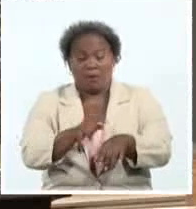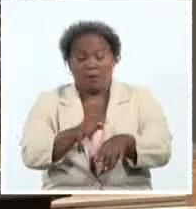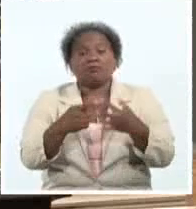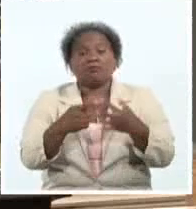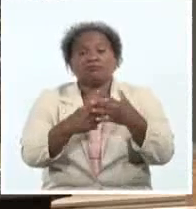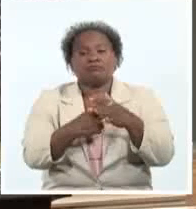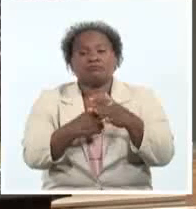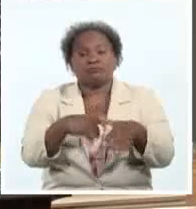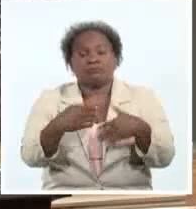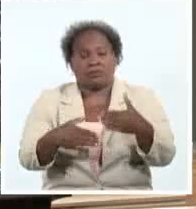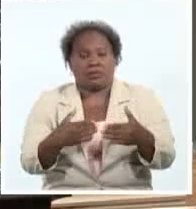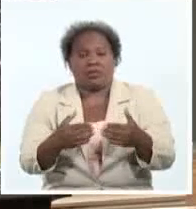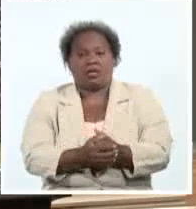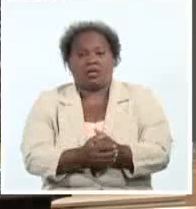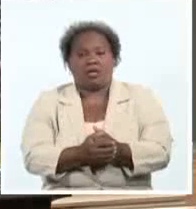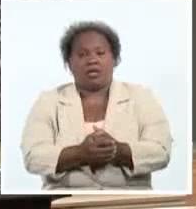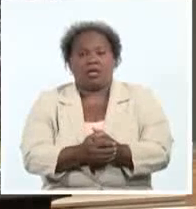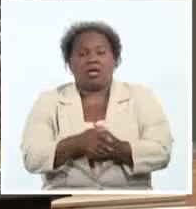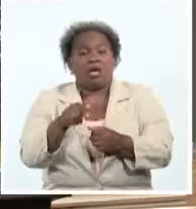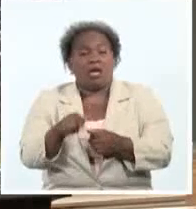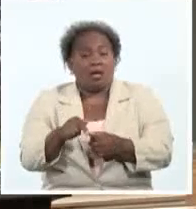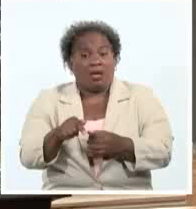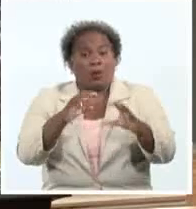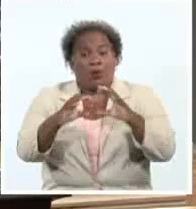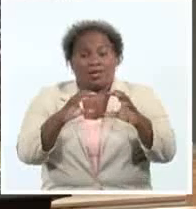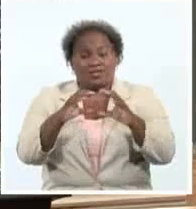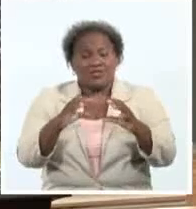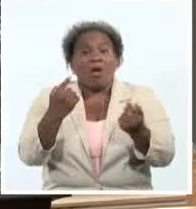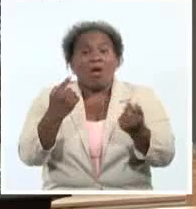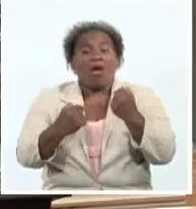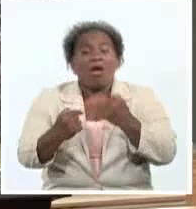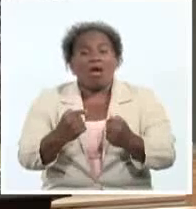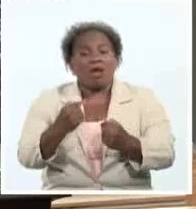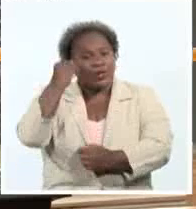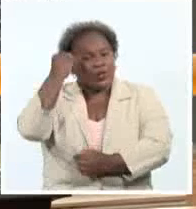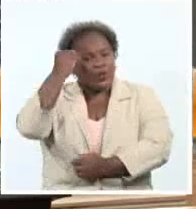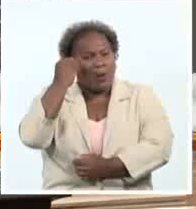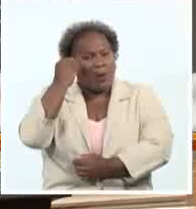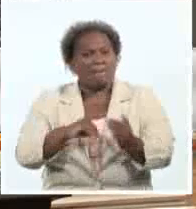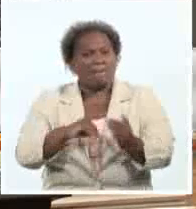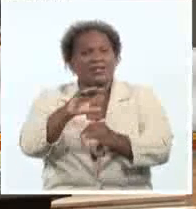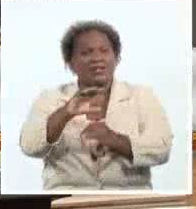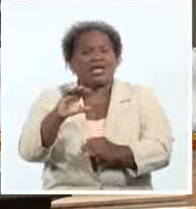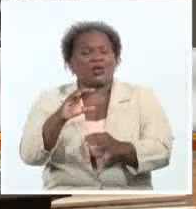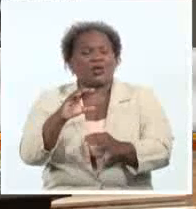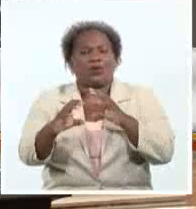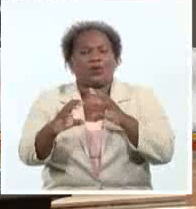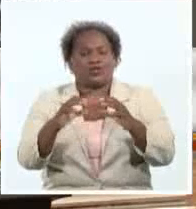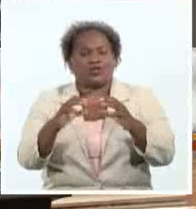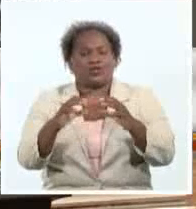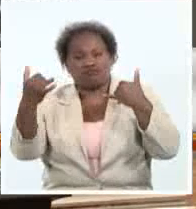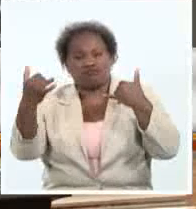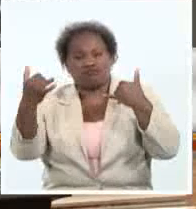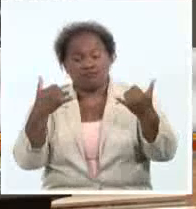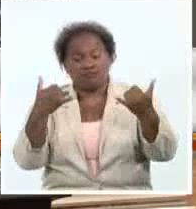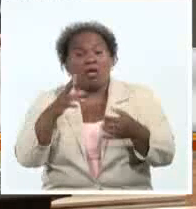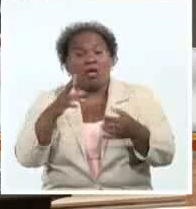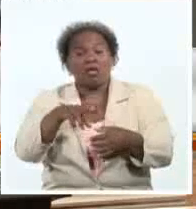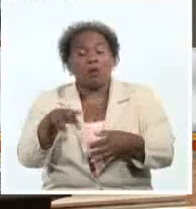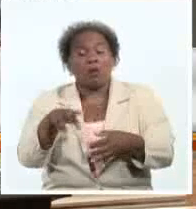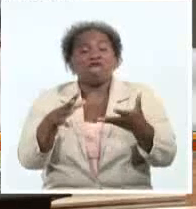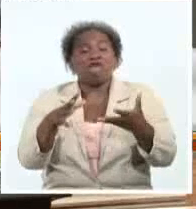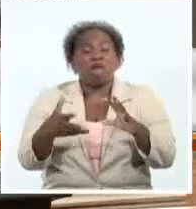En el caso de las comunicaciones, algo que nosotros hemos estado analizando con el Ministerio de Comunicaciones, hay que desarrollar estrategias